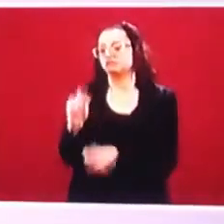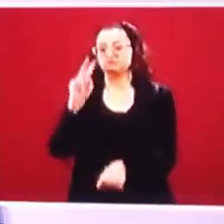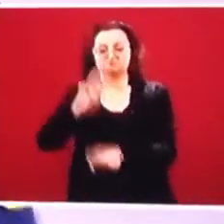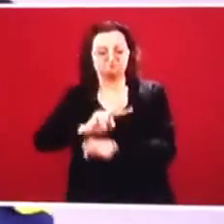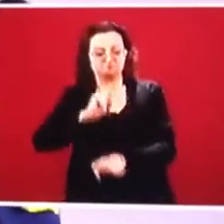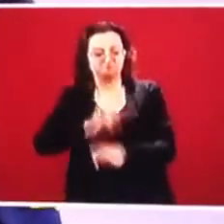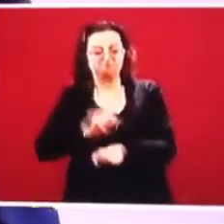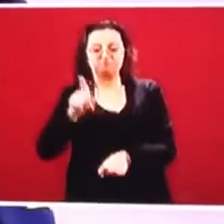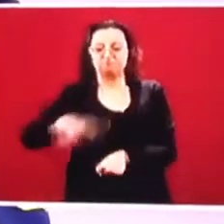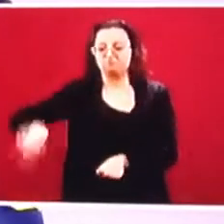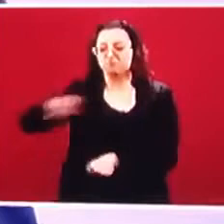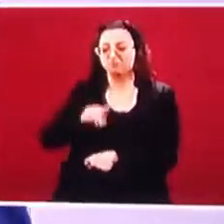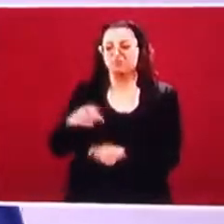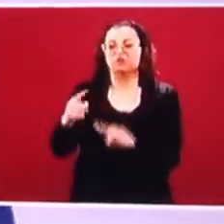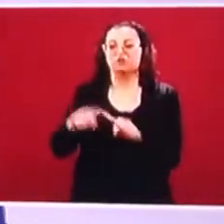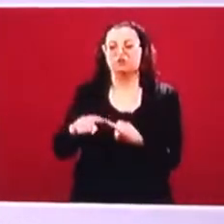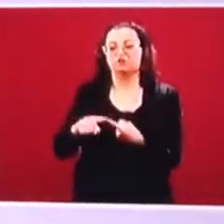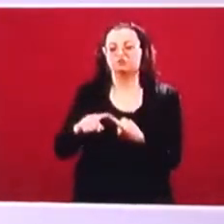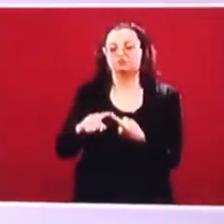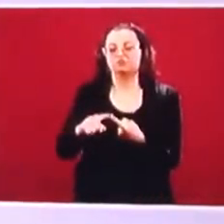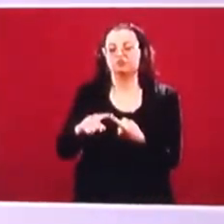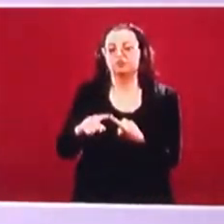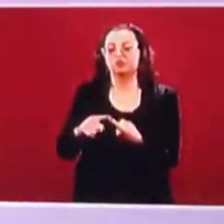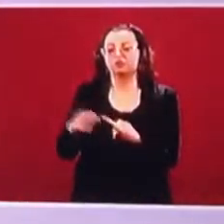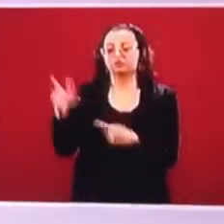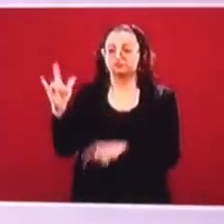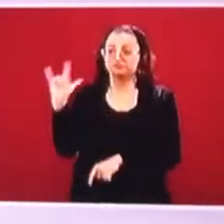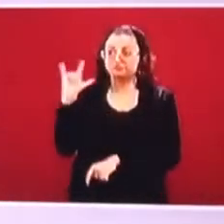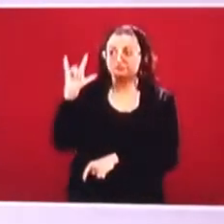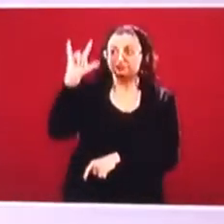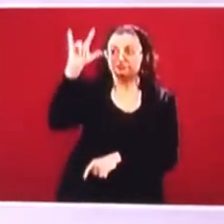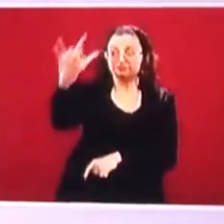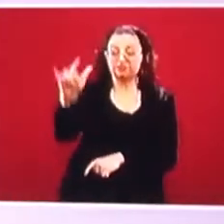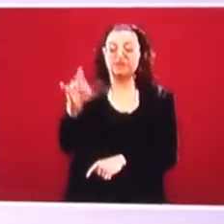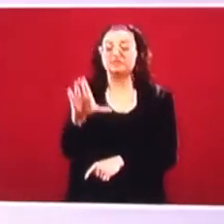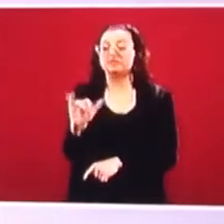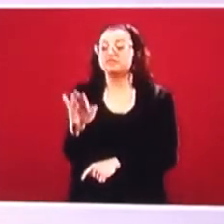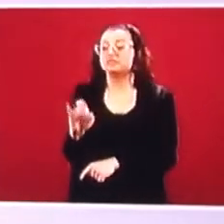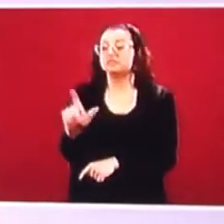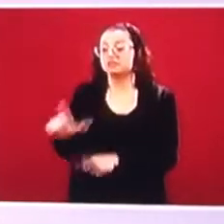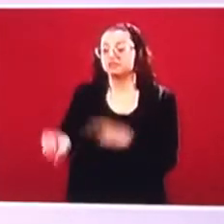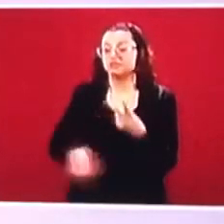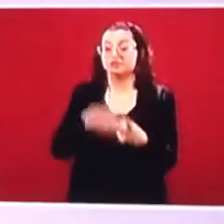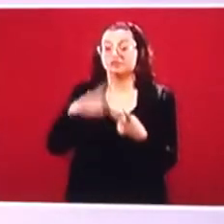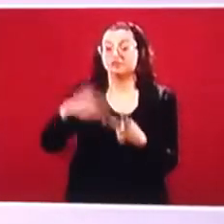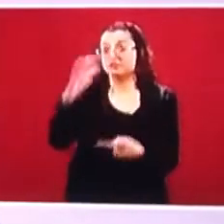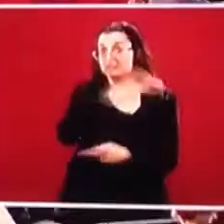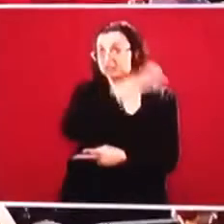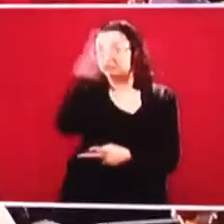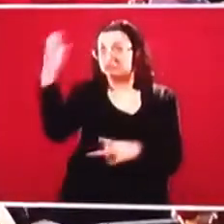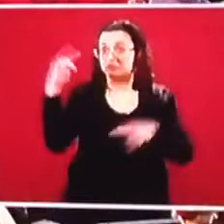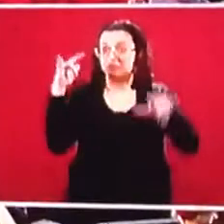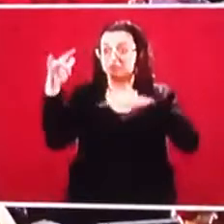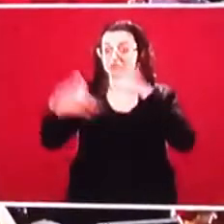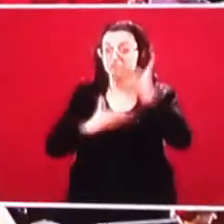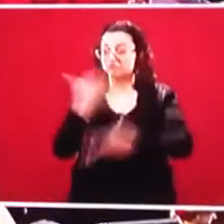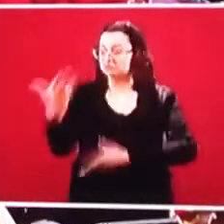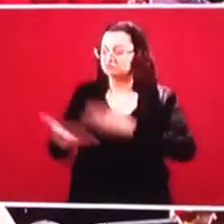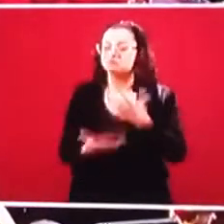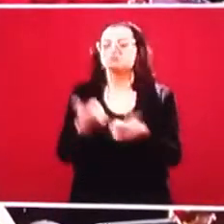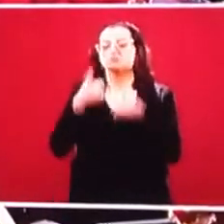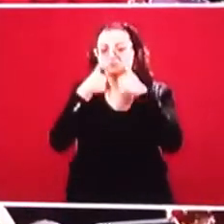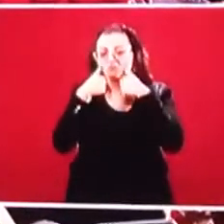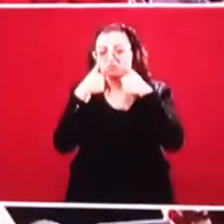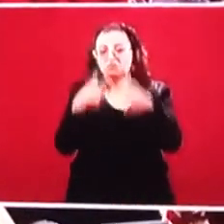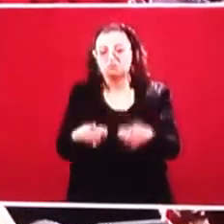gusta. Ojalá comparta este programa, ojalá me ayude usted para que más gente lo